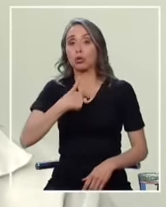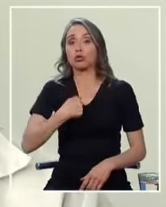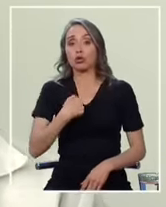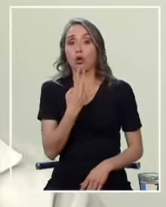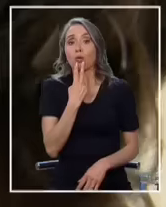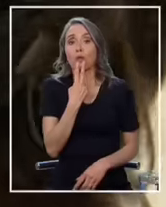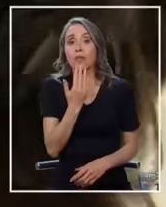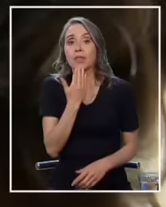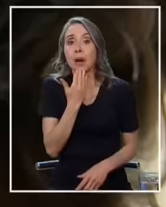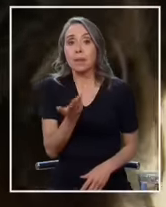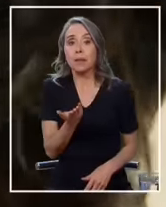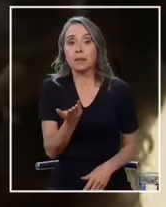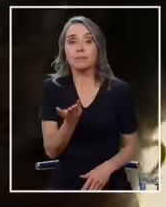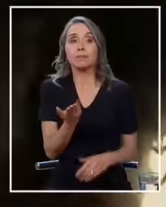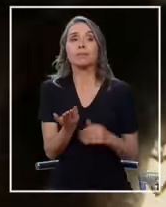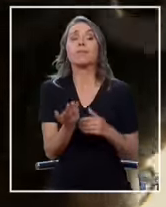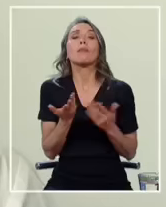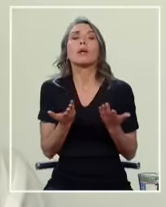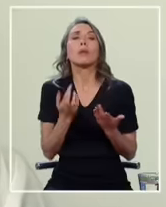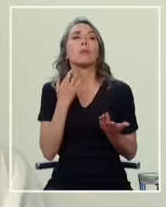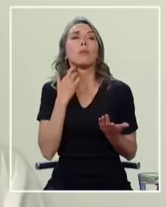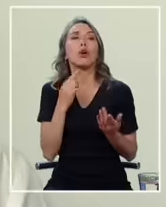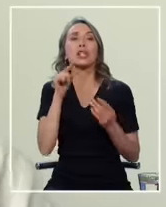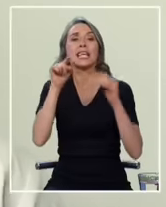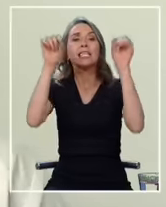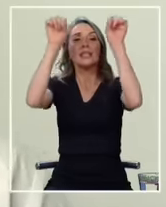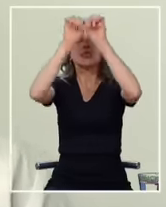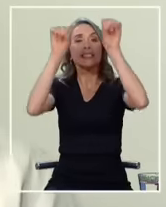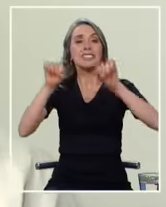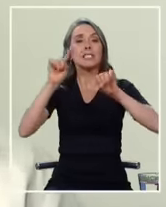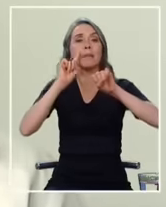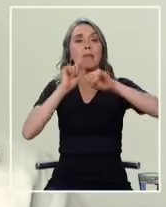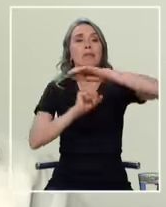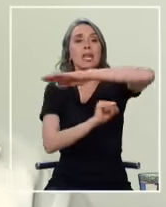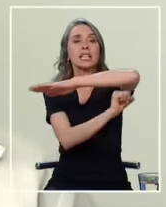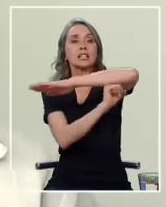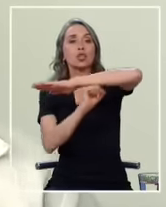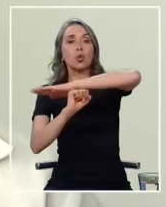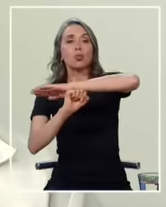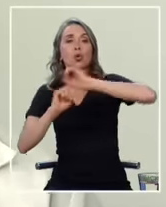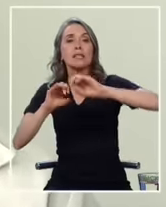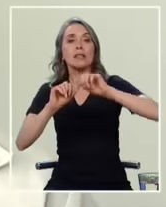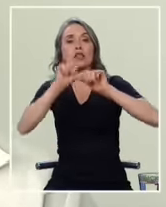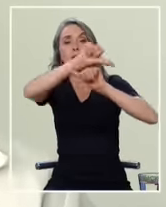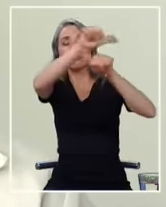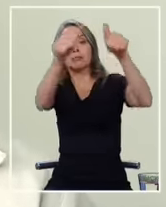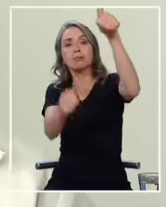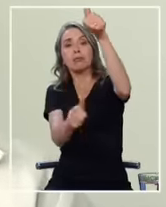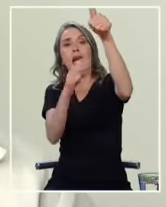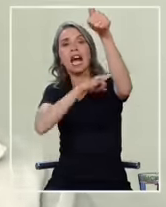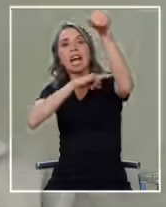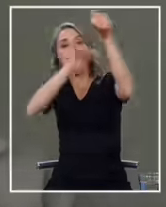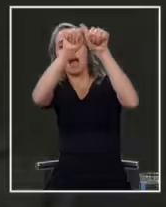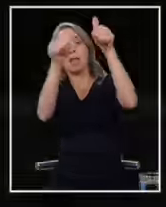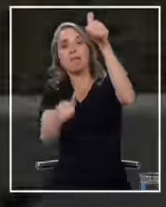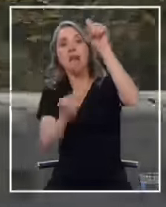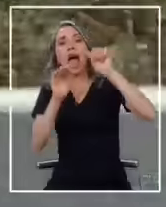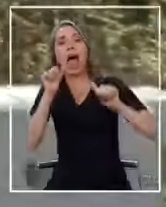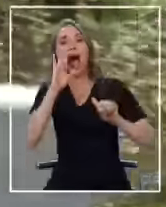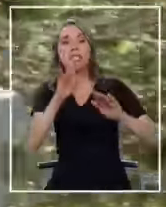carne propia, y que de alguna manera guardan relación con una estructura de enseñanza que es tremendamente jerárquica y que ha sido históricamente